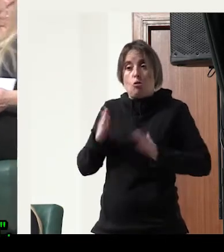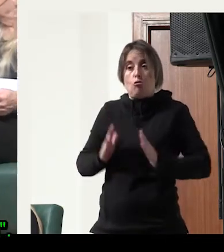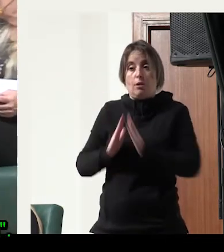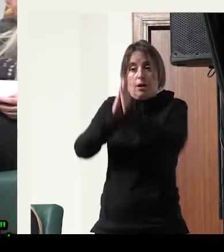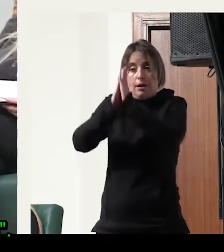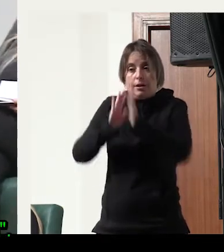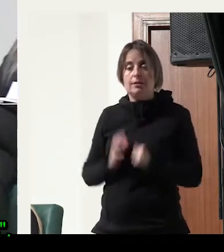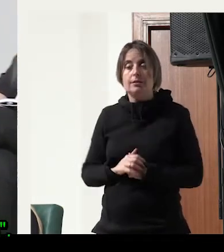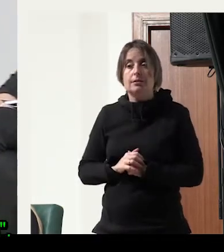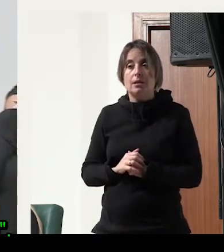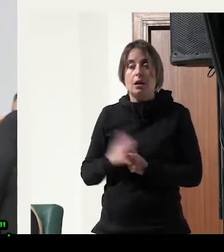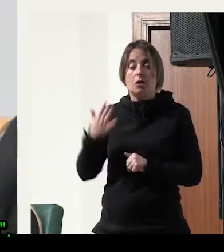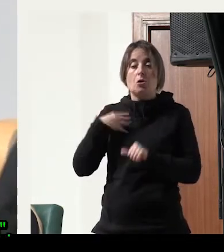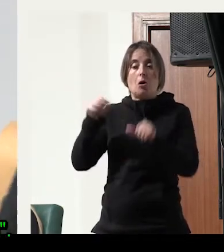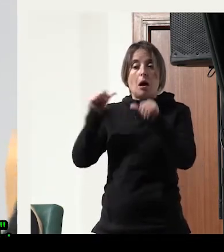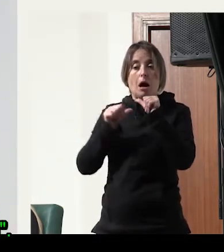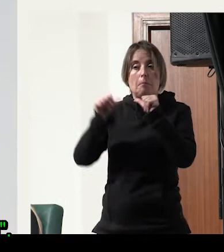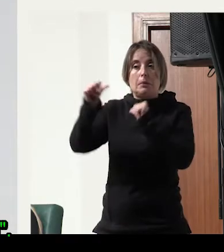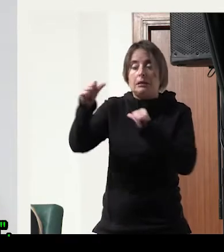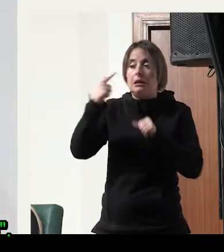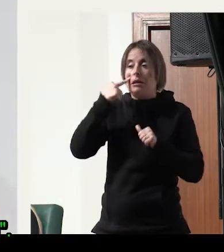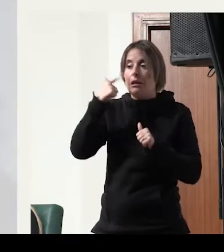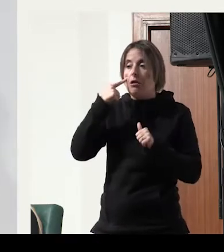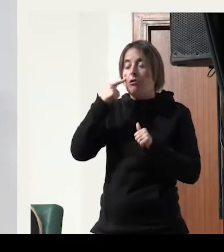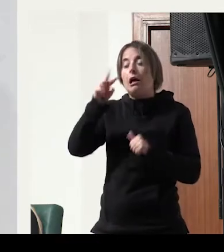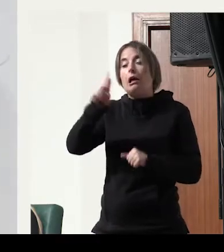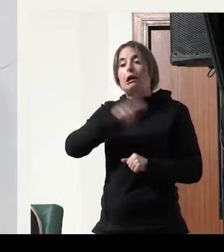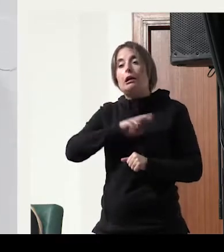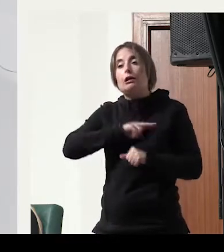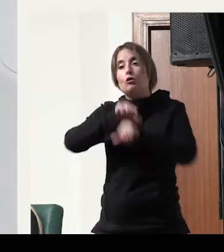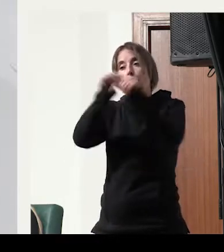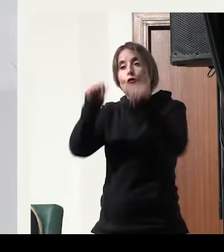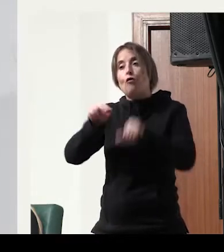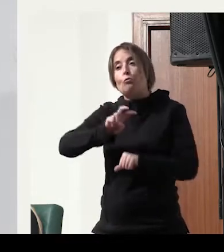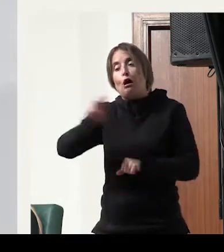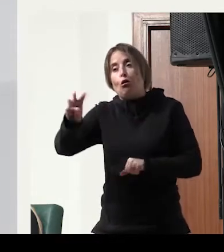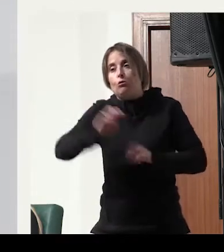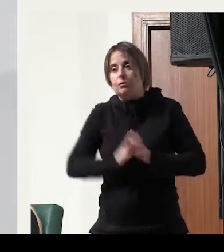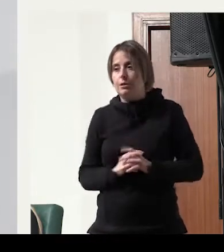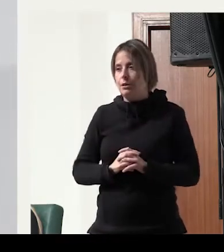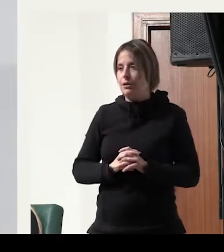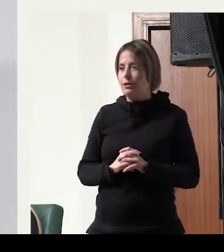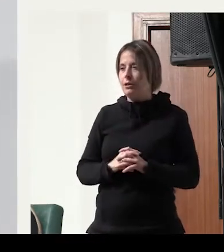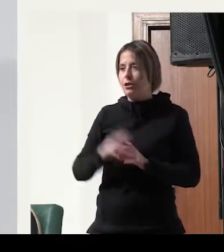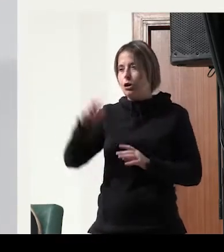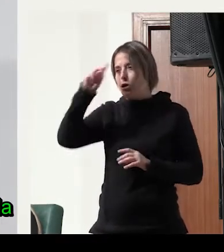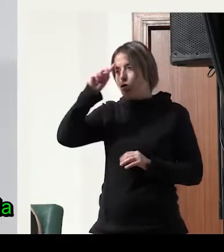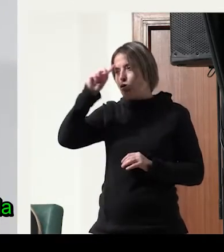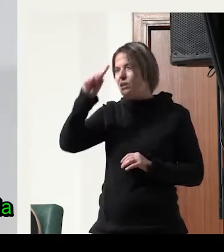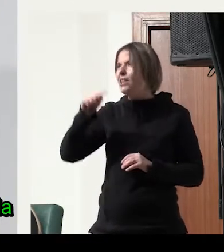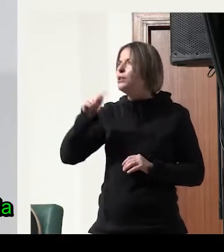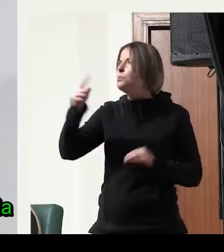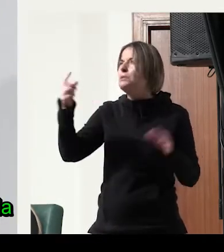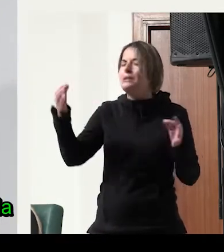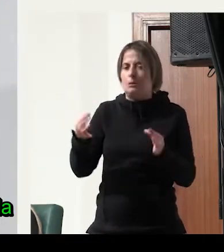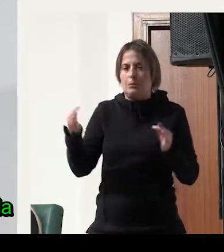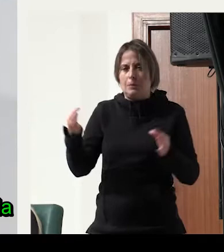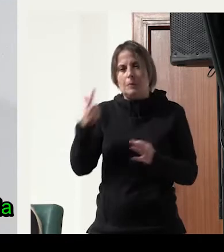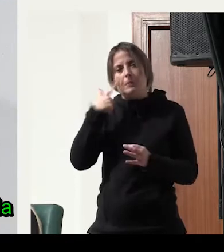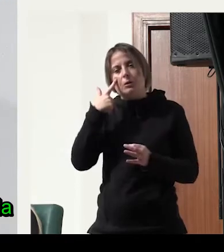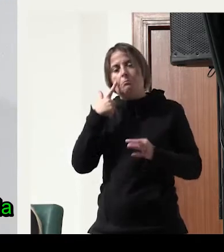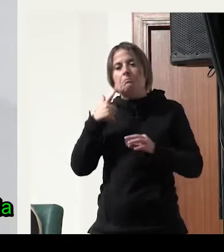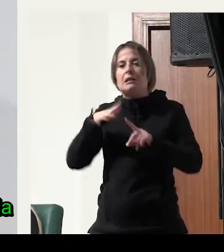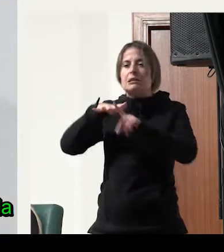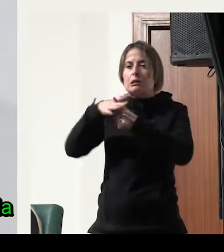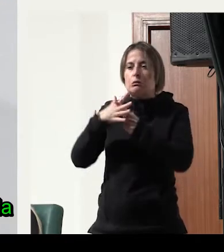en adelante creo que me voy a plantear el tema de la religión de otra manera. Bueno, no sé luego lo que pasaría, pero quiero decir que a veces también hay situaciones en la vida que te hacen